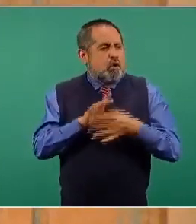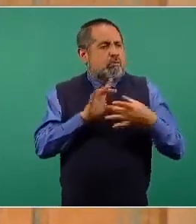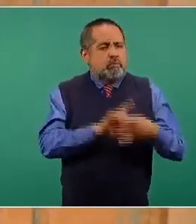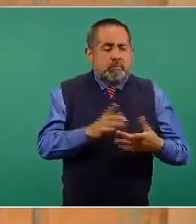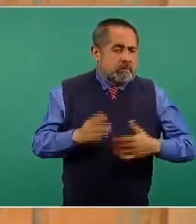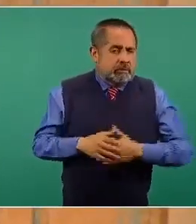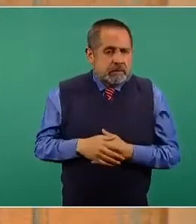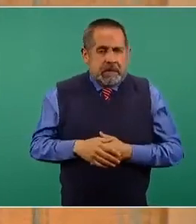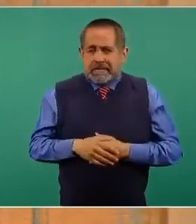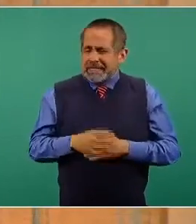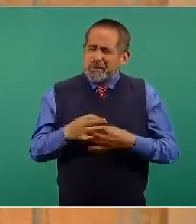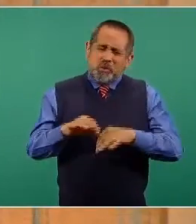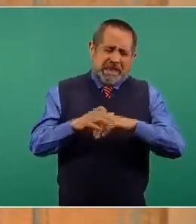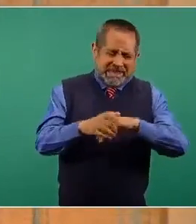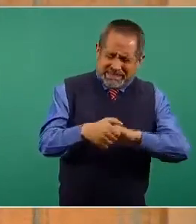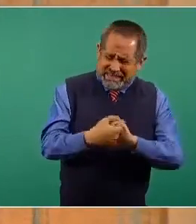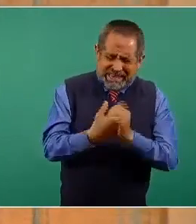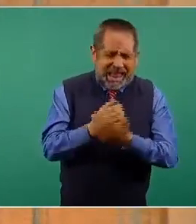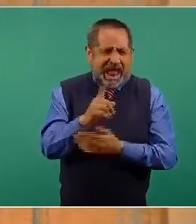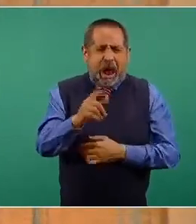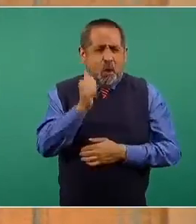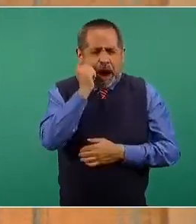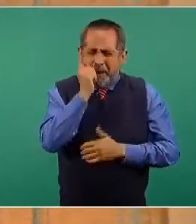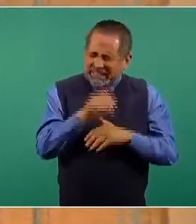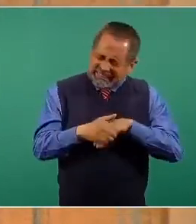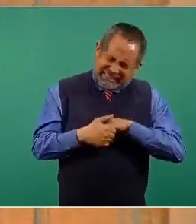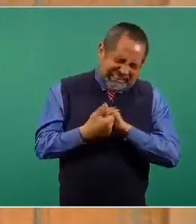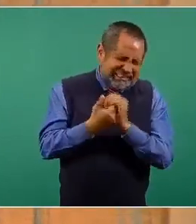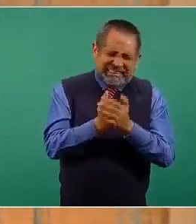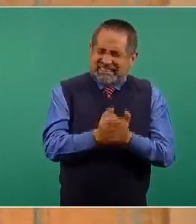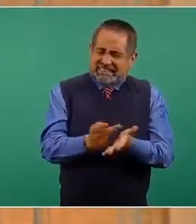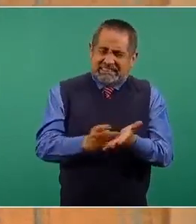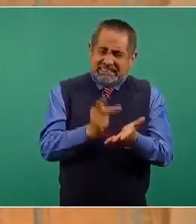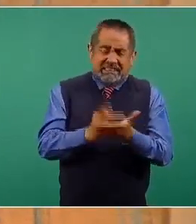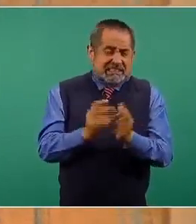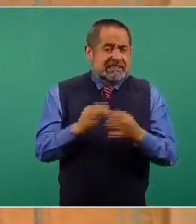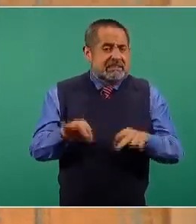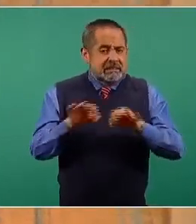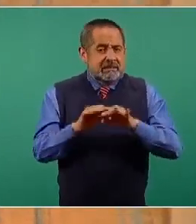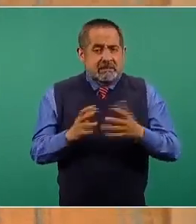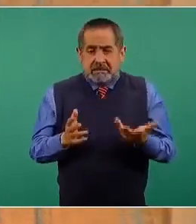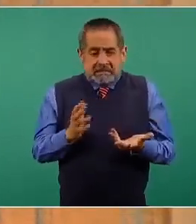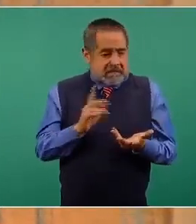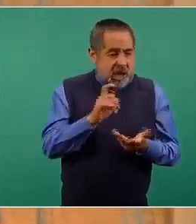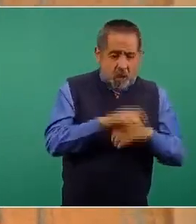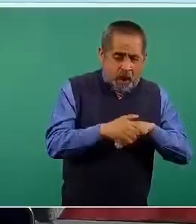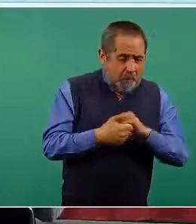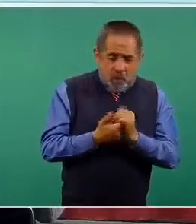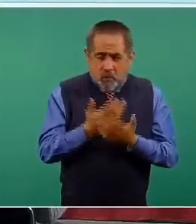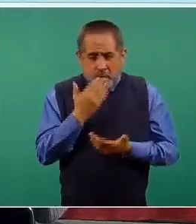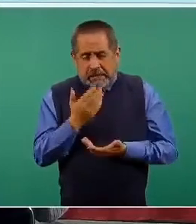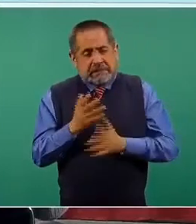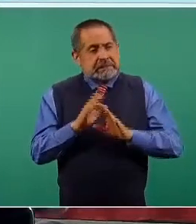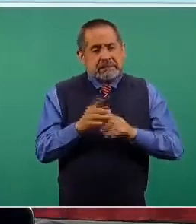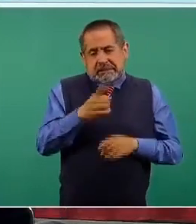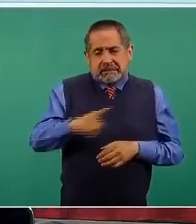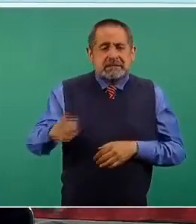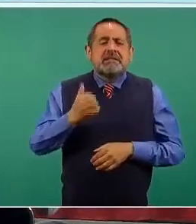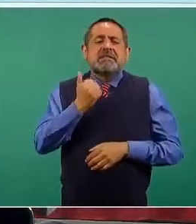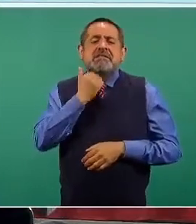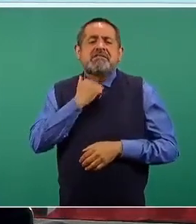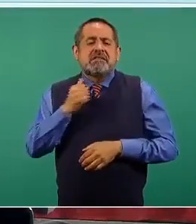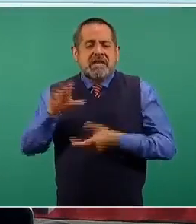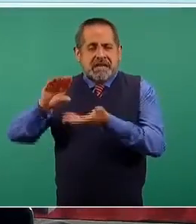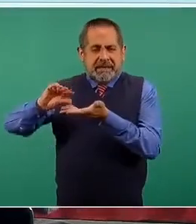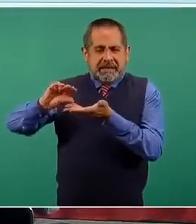El lavado de manos, agua y jabón, fortalecido. En aquellas ocasiones donde no podamos hacerlo, la utilización del alcohol gel.